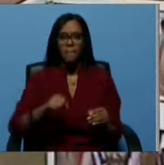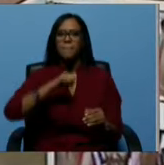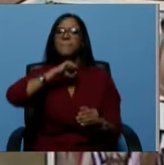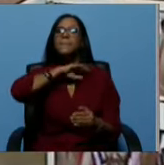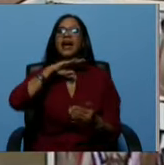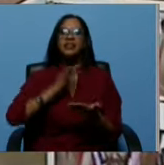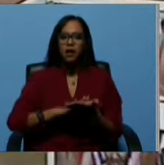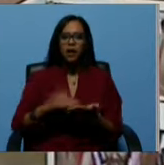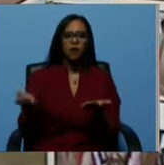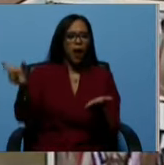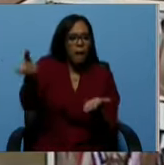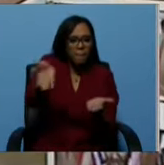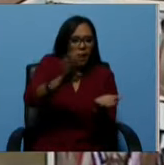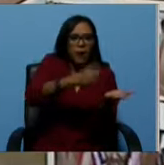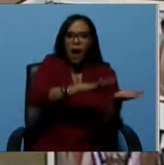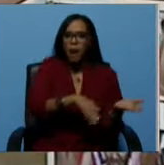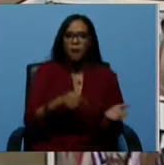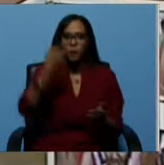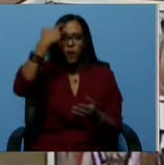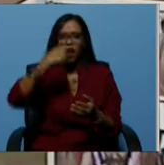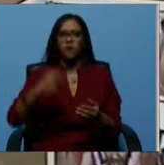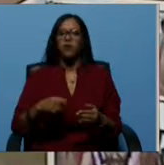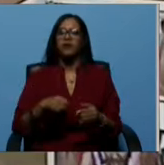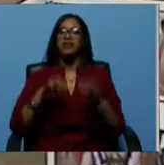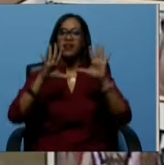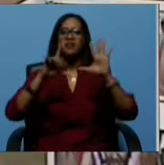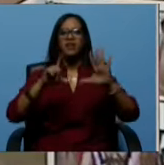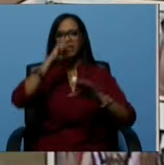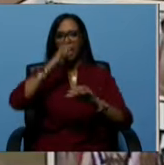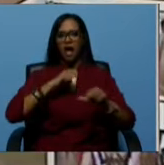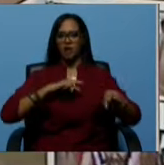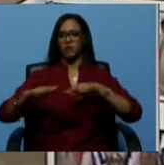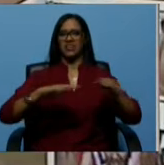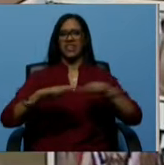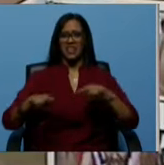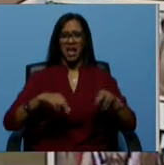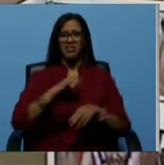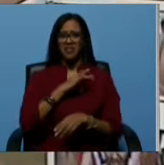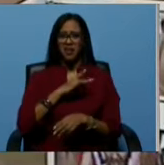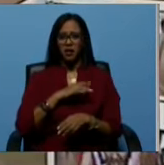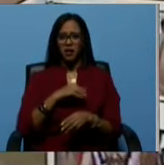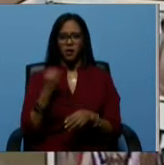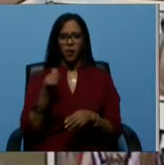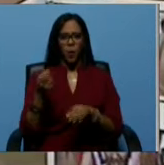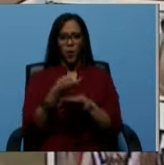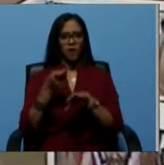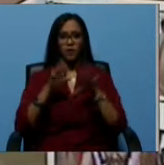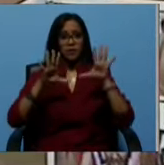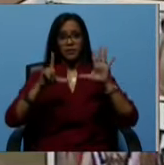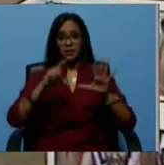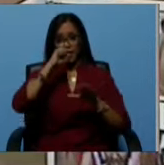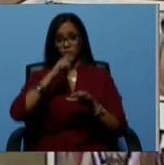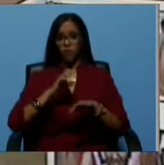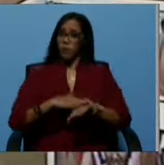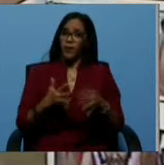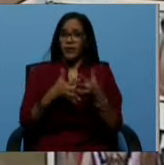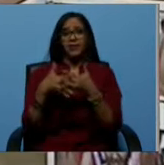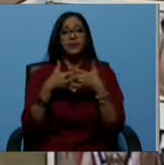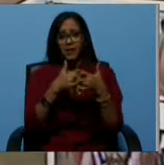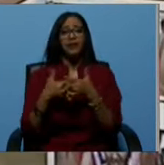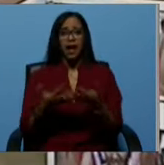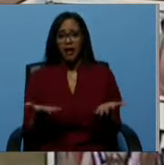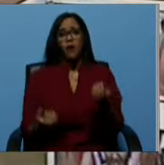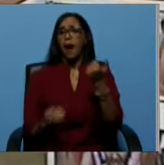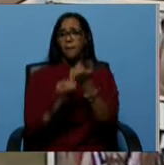pueblo. 17 años gobernó Pinochet. ¿Cómo gobernó 17 años? Porque Estados Unidos lo mantuvo 17 años